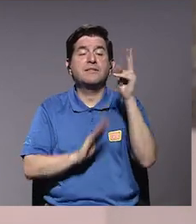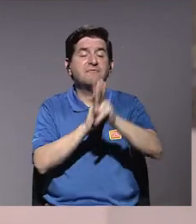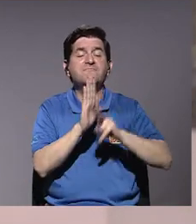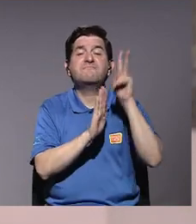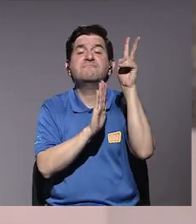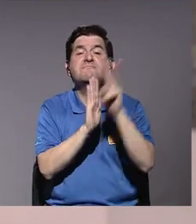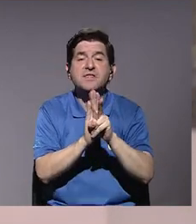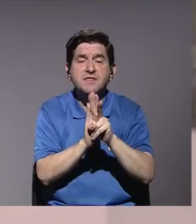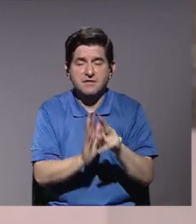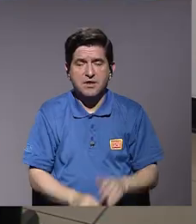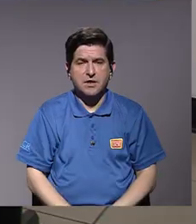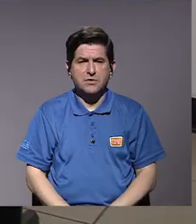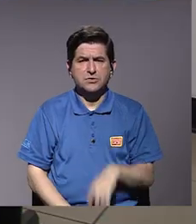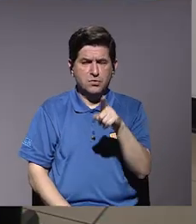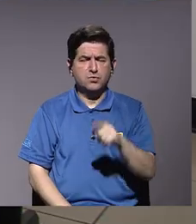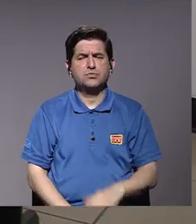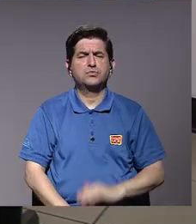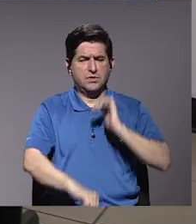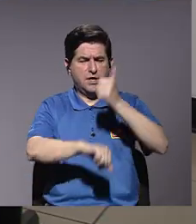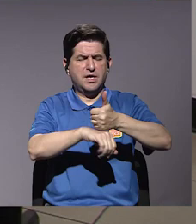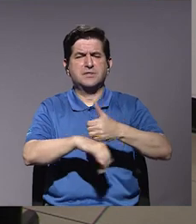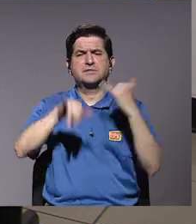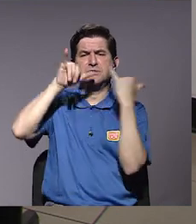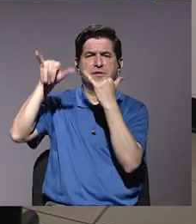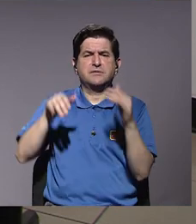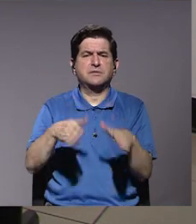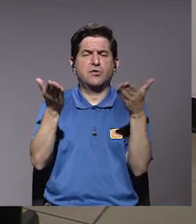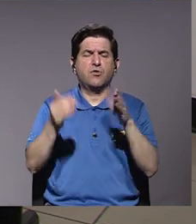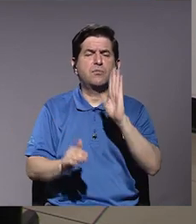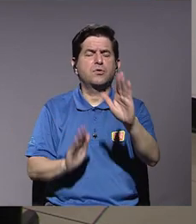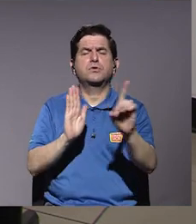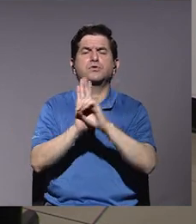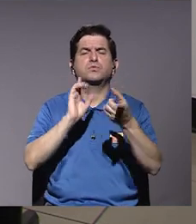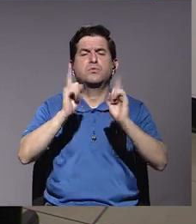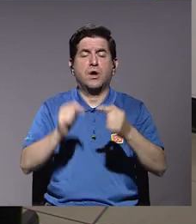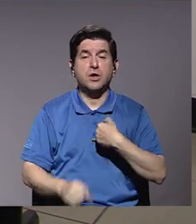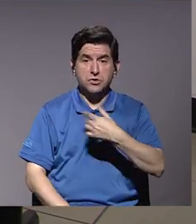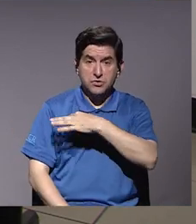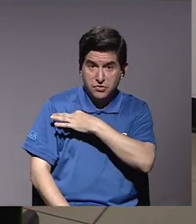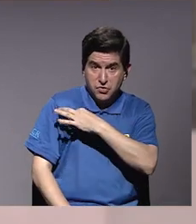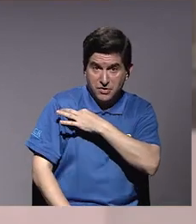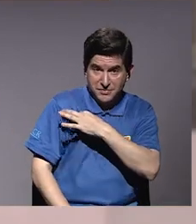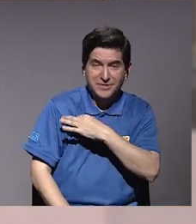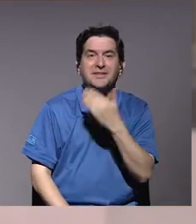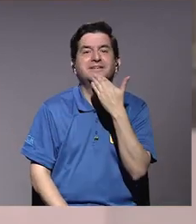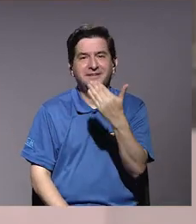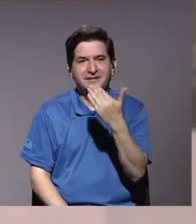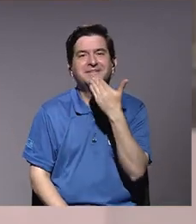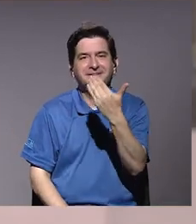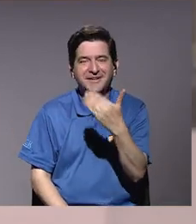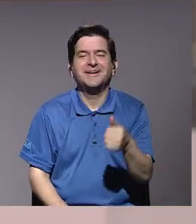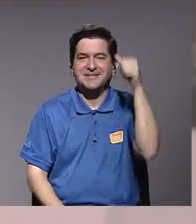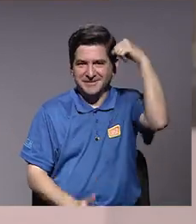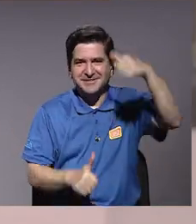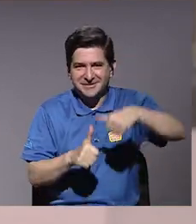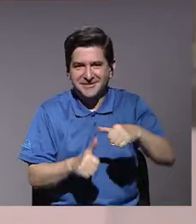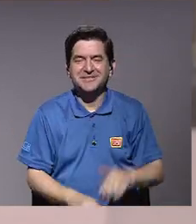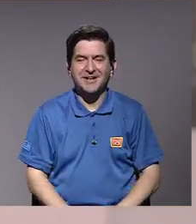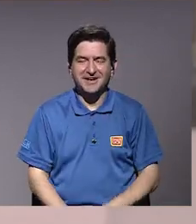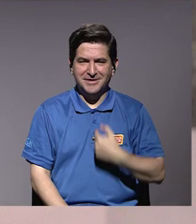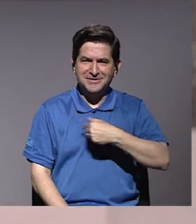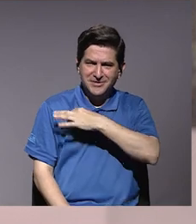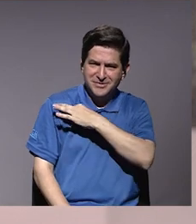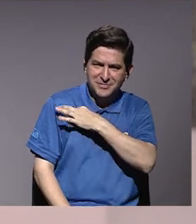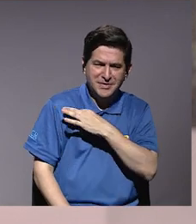tenemos videos. Videos de cómo interponer una denuncia y cuáles son sus derechos. Entonces los invito más bien, Gabriela, muchas gracias por recordármelo.